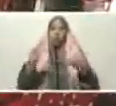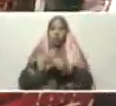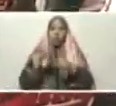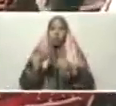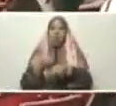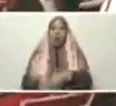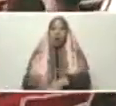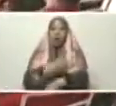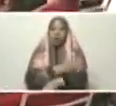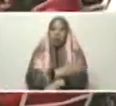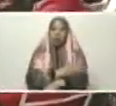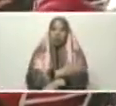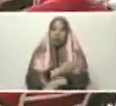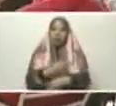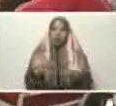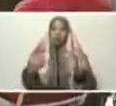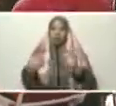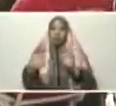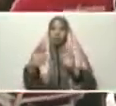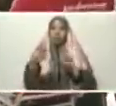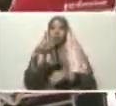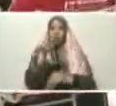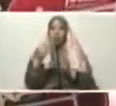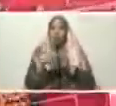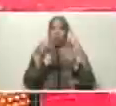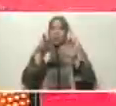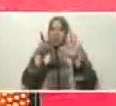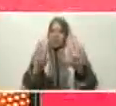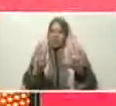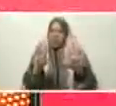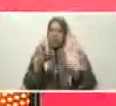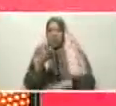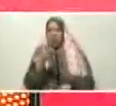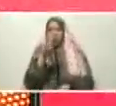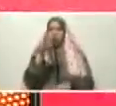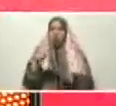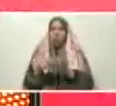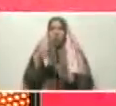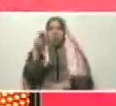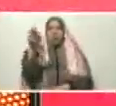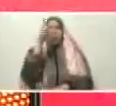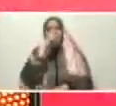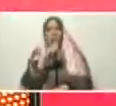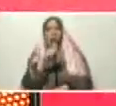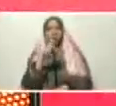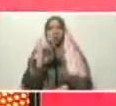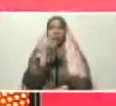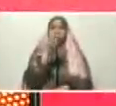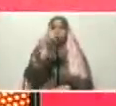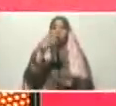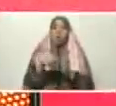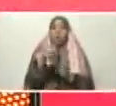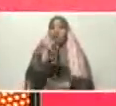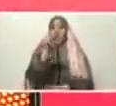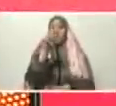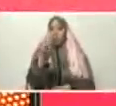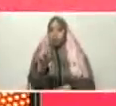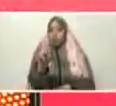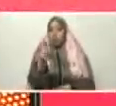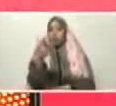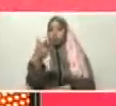guerra intensa 2017 18 19 20 21 y ahora lo hemos conformado